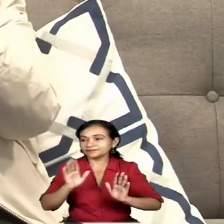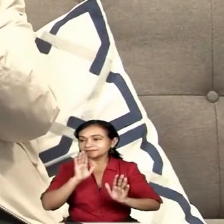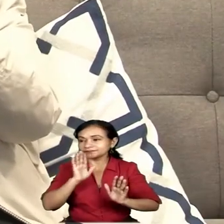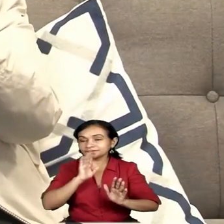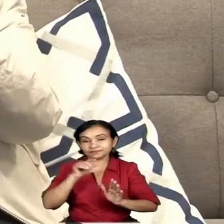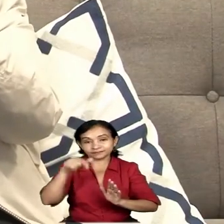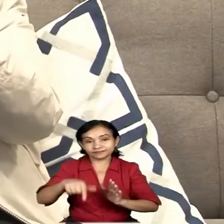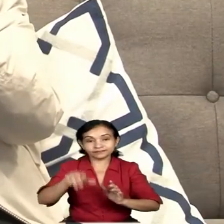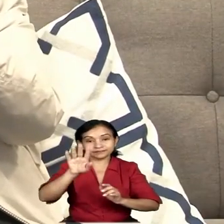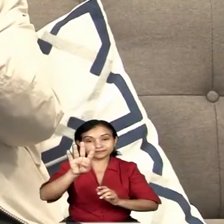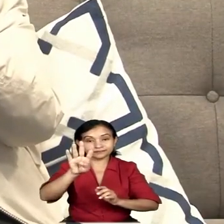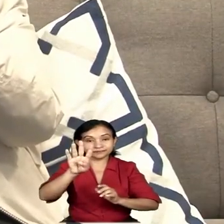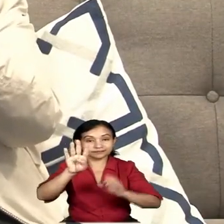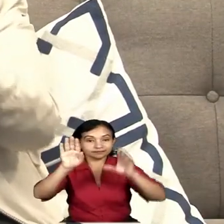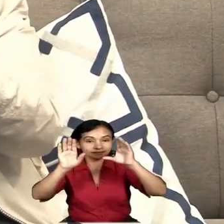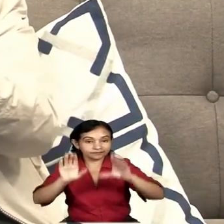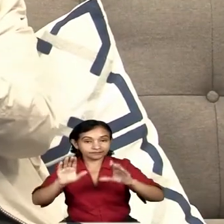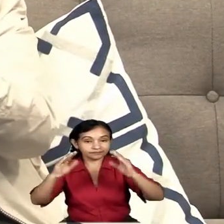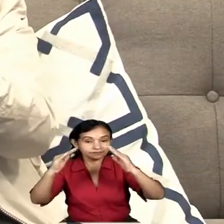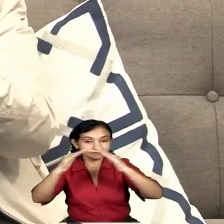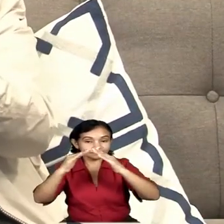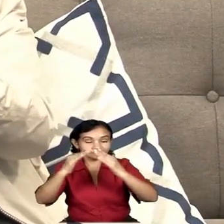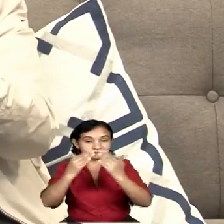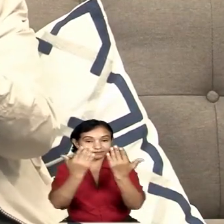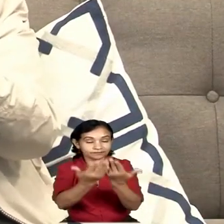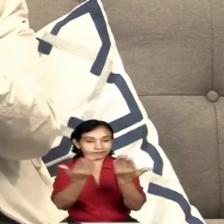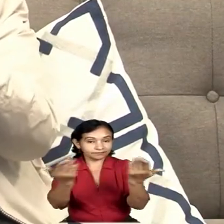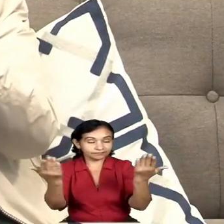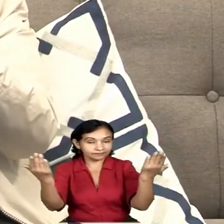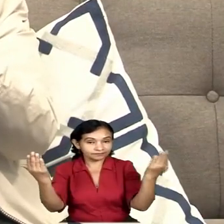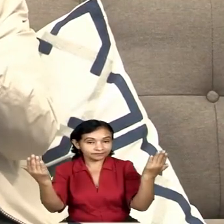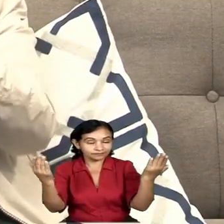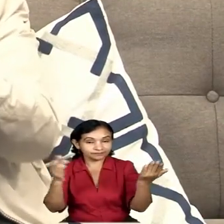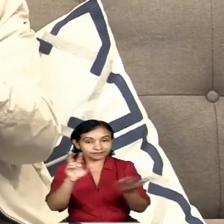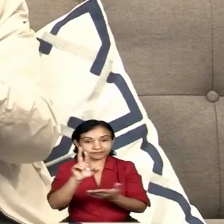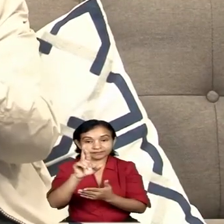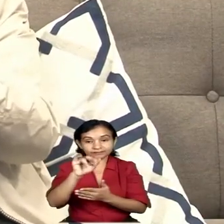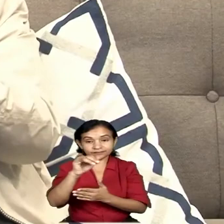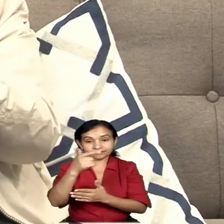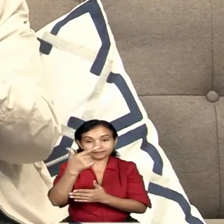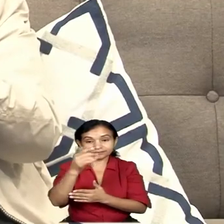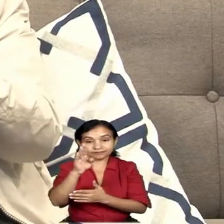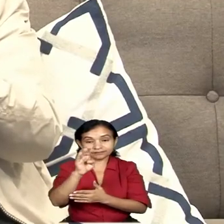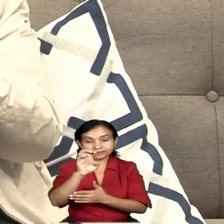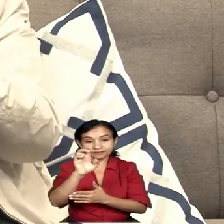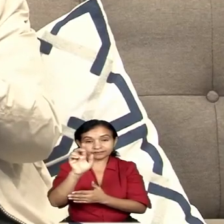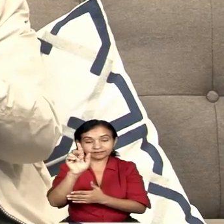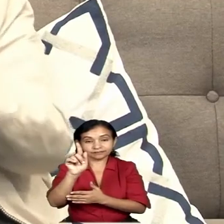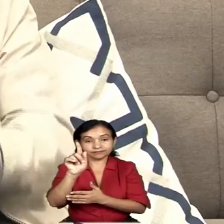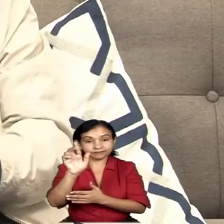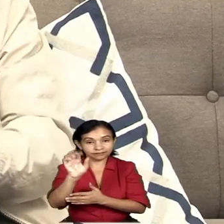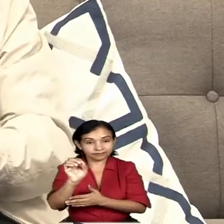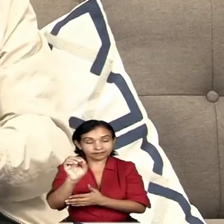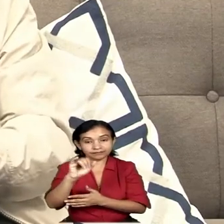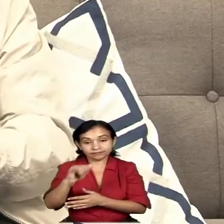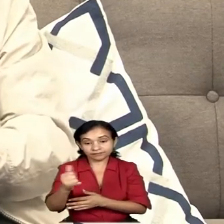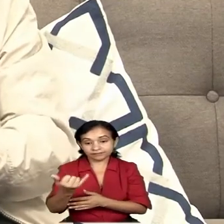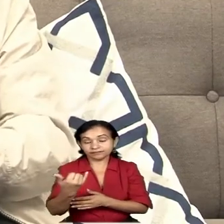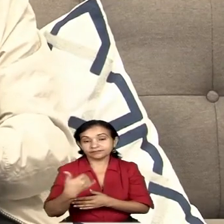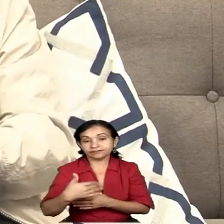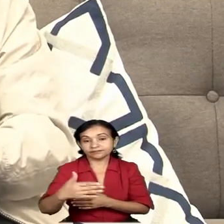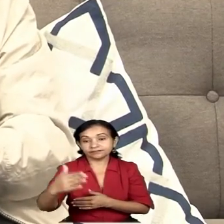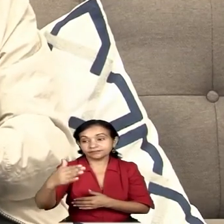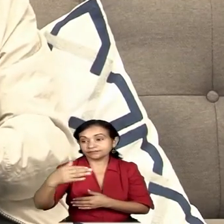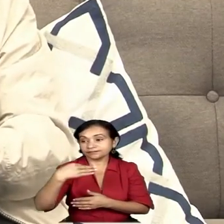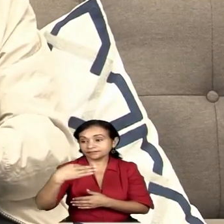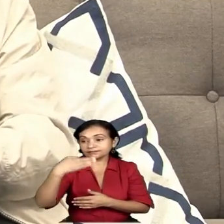las 4 en la Casa Museo Rigoberto, es decir, en la Club de Obreros. Claro que sí. Y el jueves